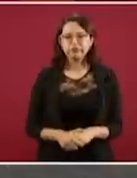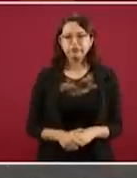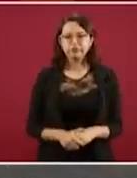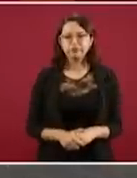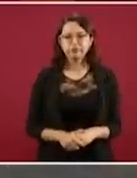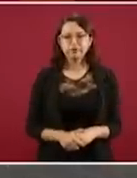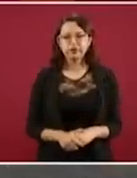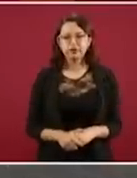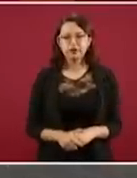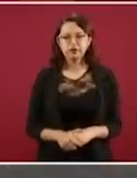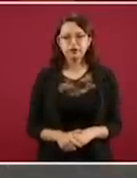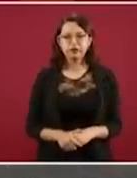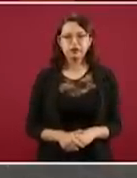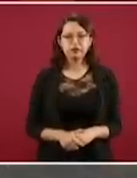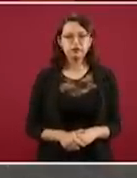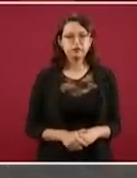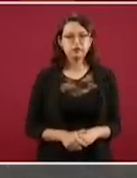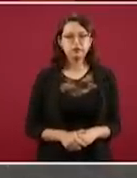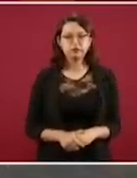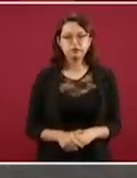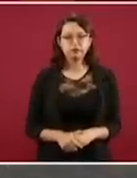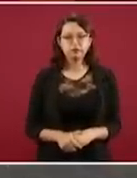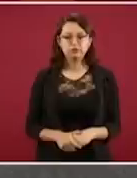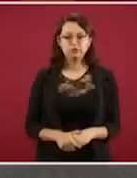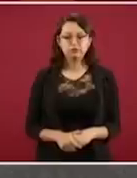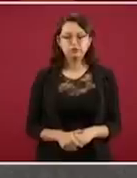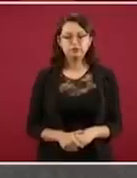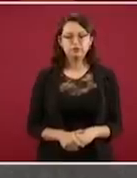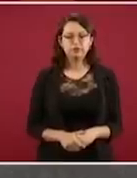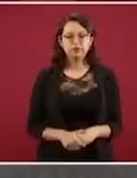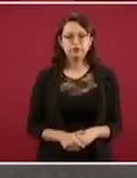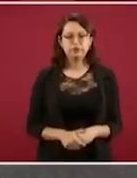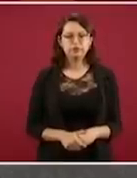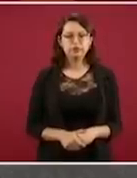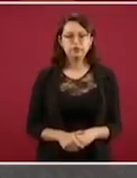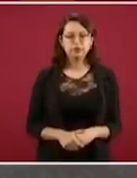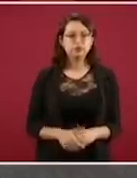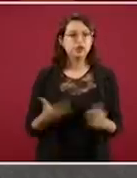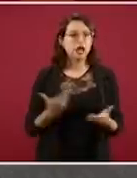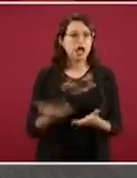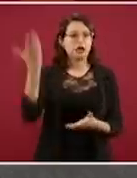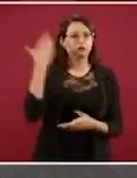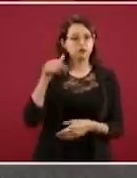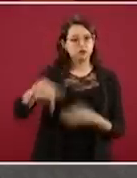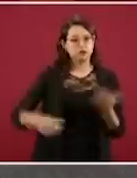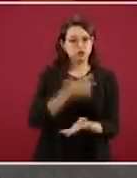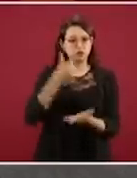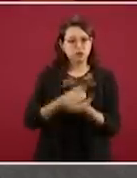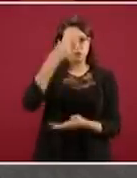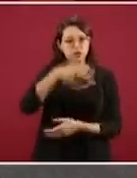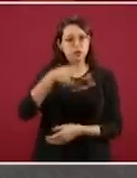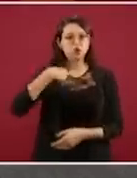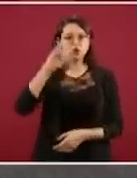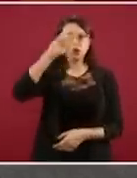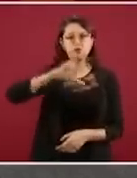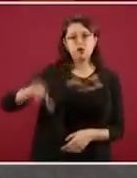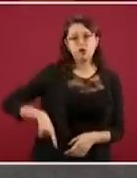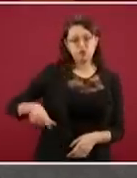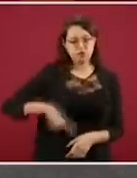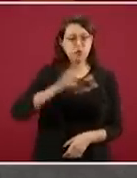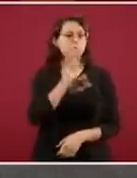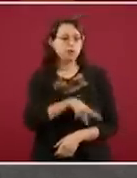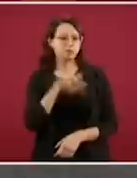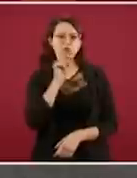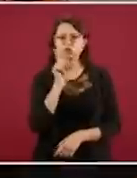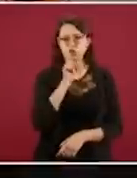Ella me ayudó en lo mismo cuando fui jefe de gobierno en la